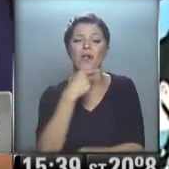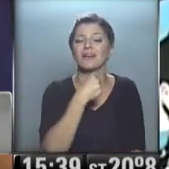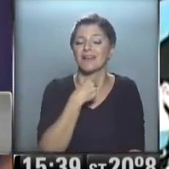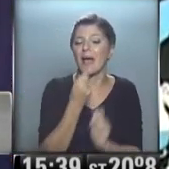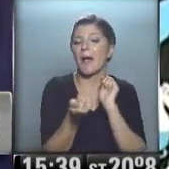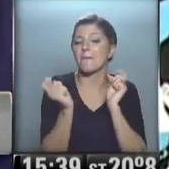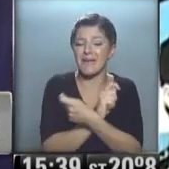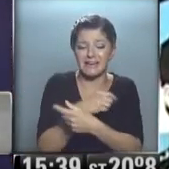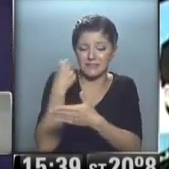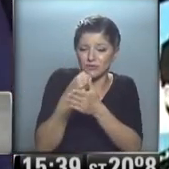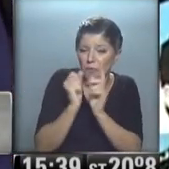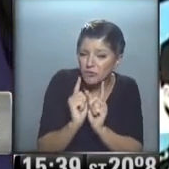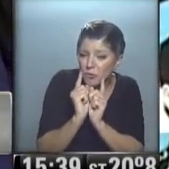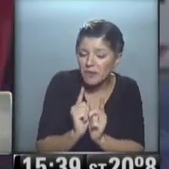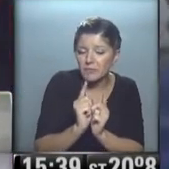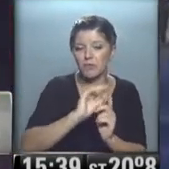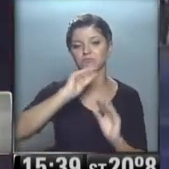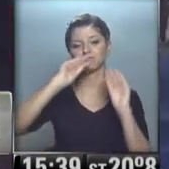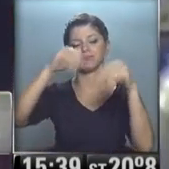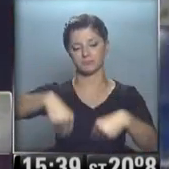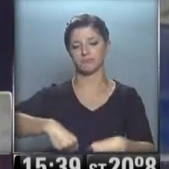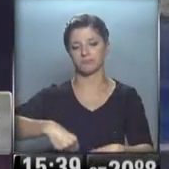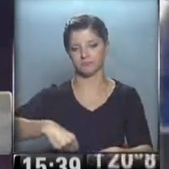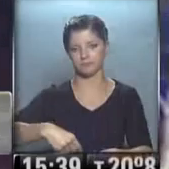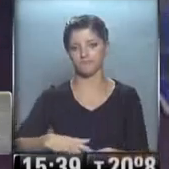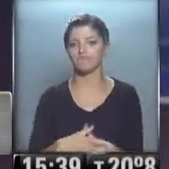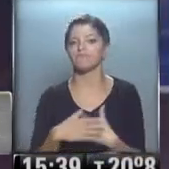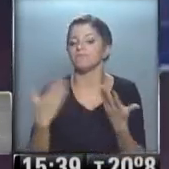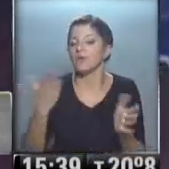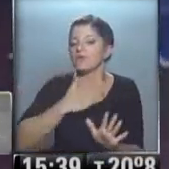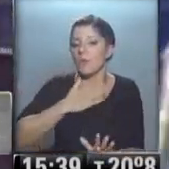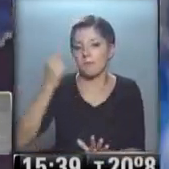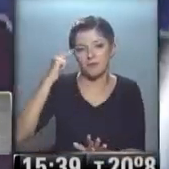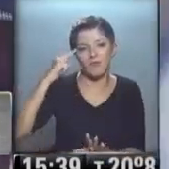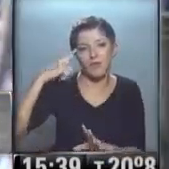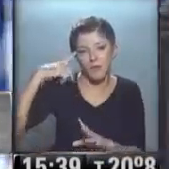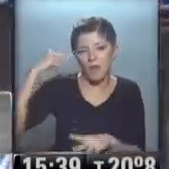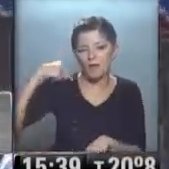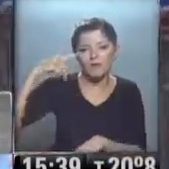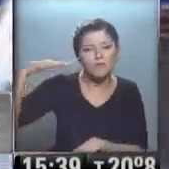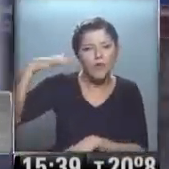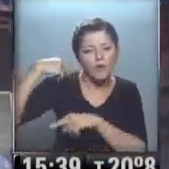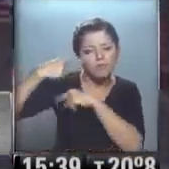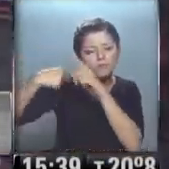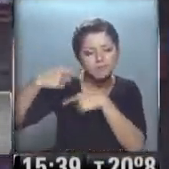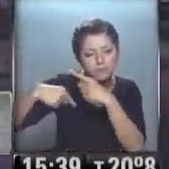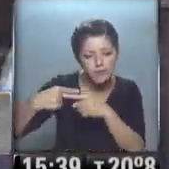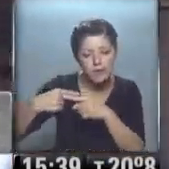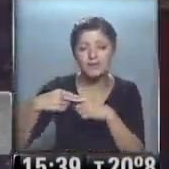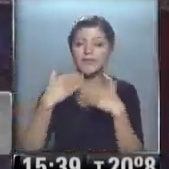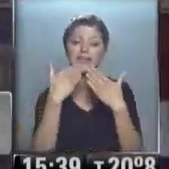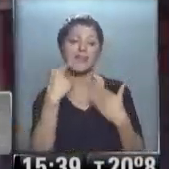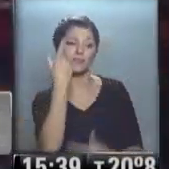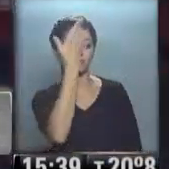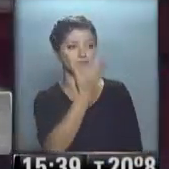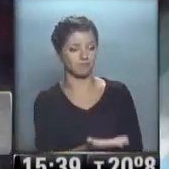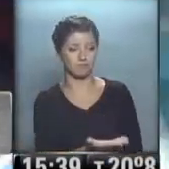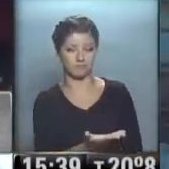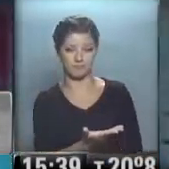que luchaba por mejor vivir. Y yo creo que continuamos con ese sentido. Y gracias a usted, señora presidenta,